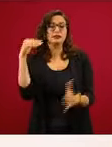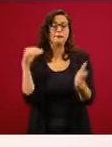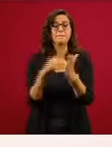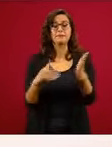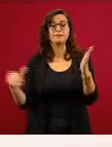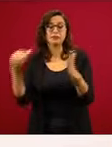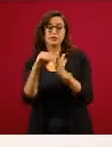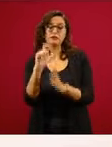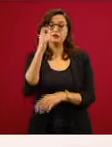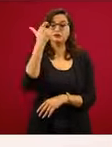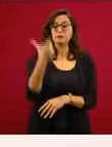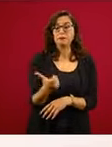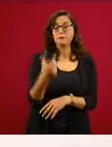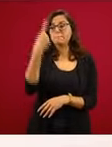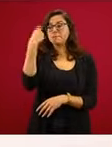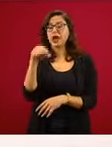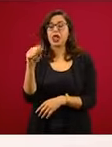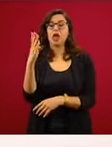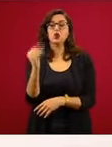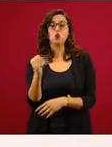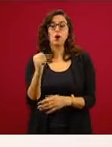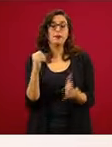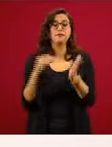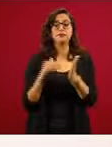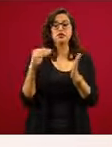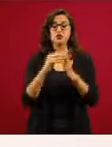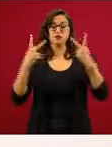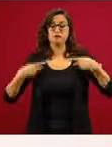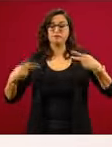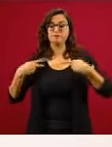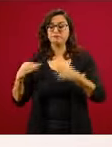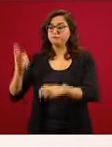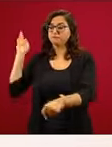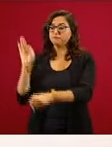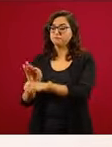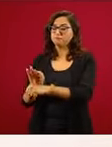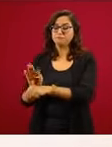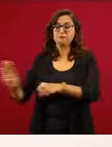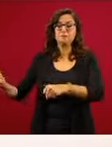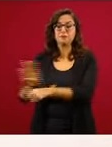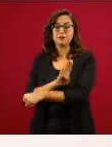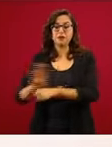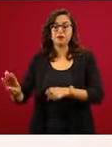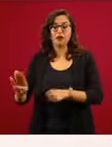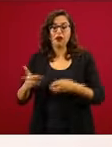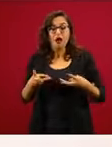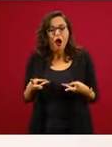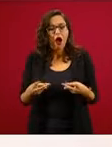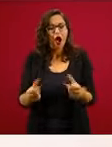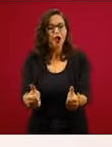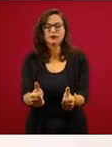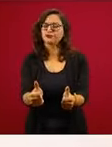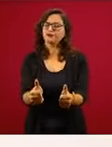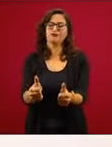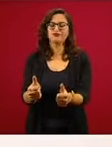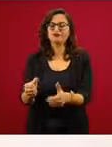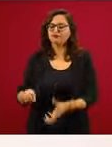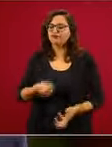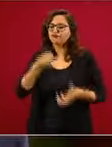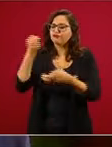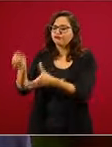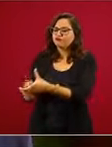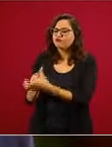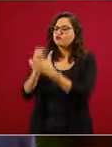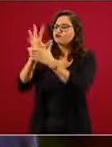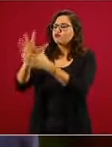beneficio de 9 millones de personas. No es un gasto, sino una inversión. No son